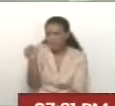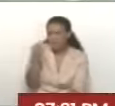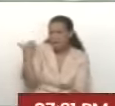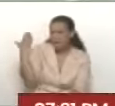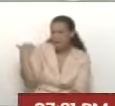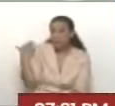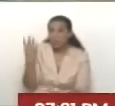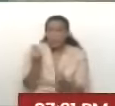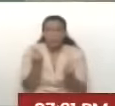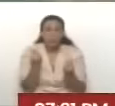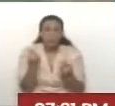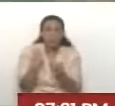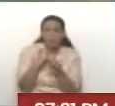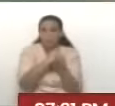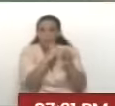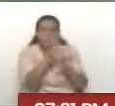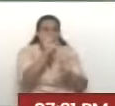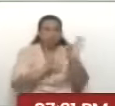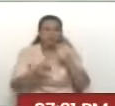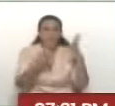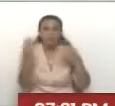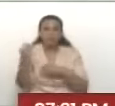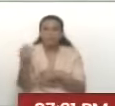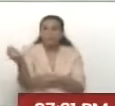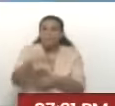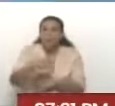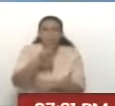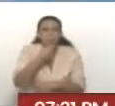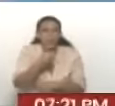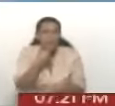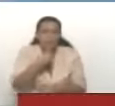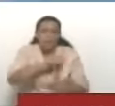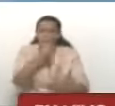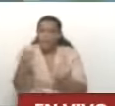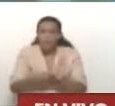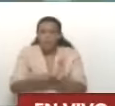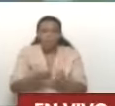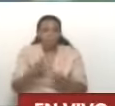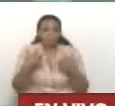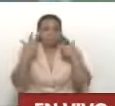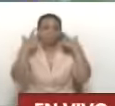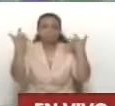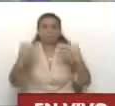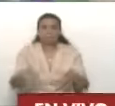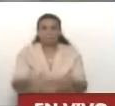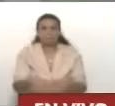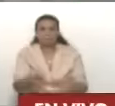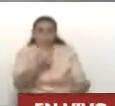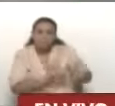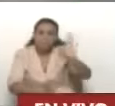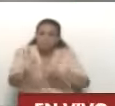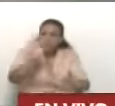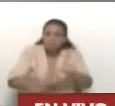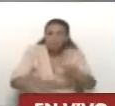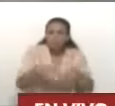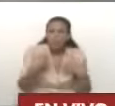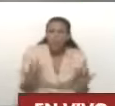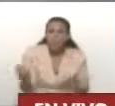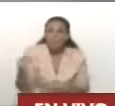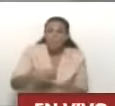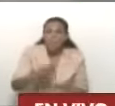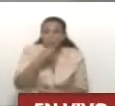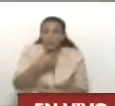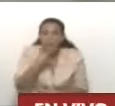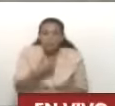bueno, tenemos tantas obras, vamos a seleccionar las 70 más bonitas, más completas, más impactantes. Ah, Silita.